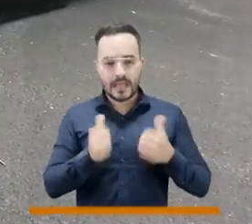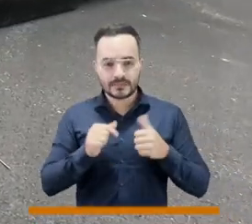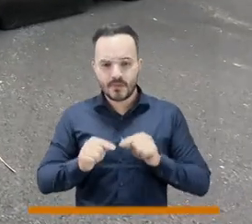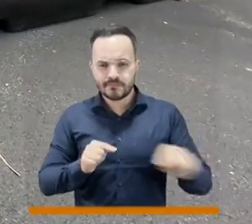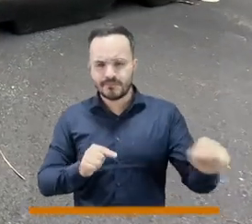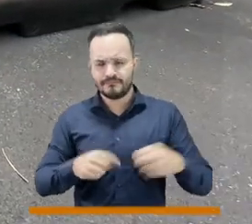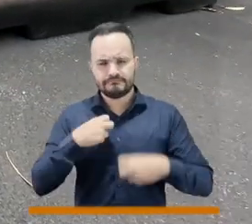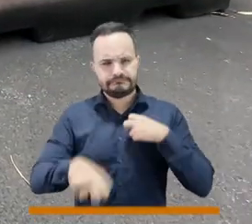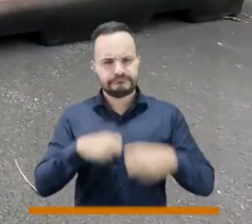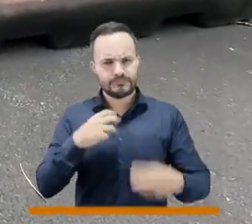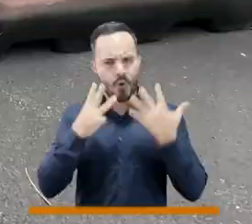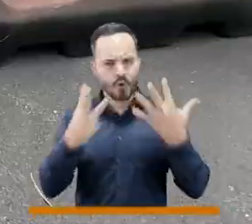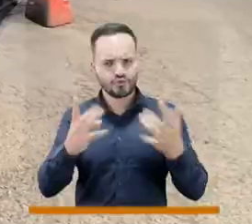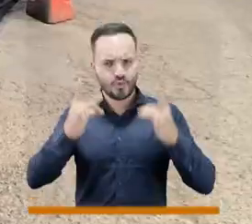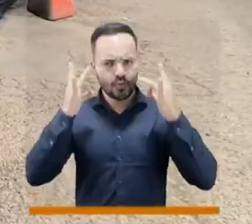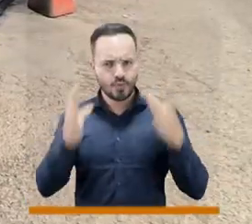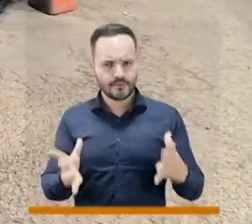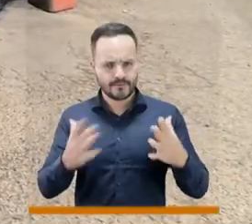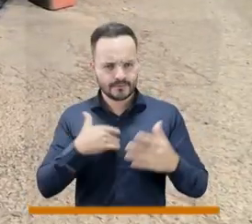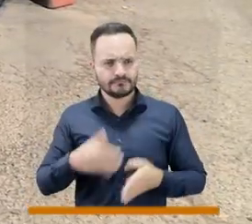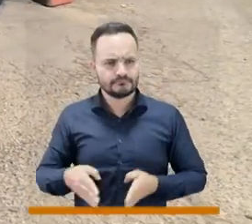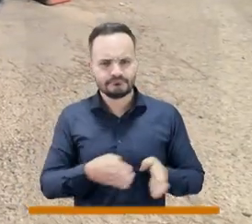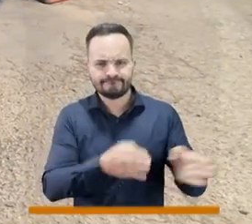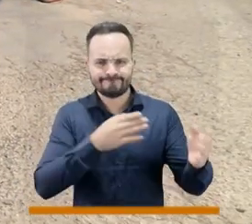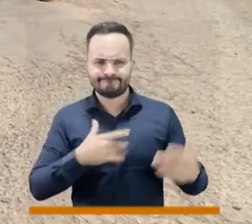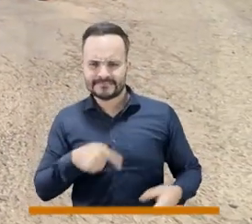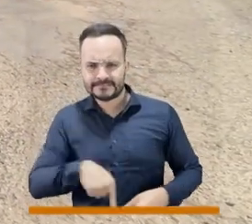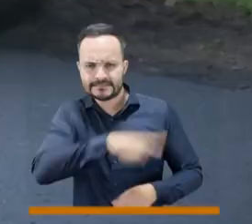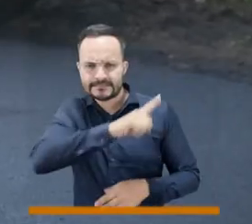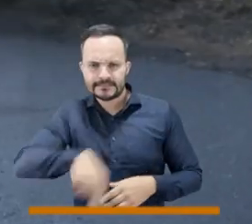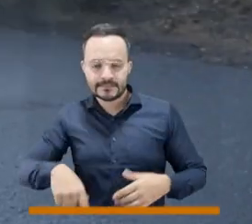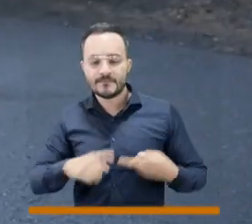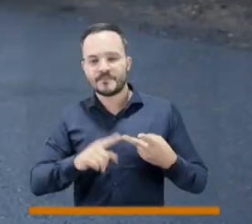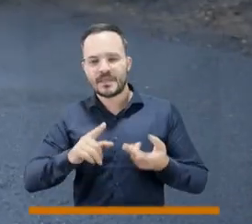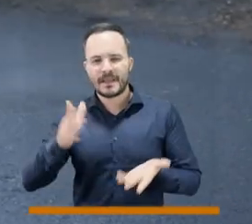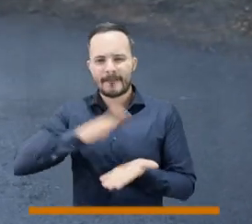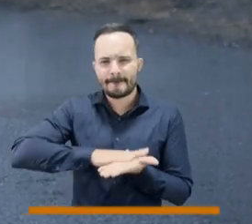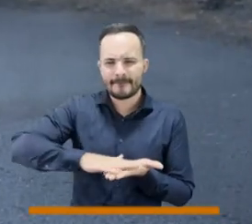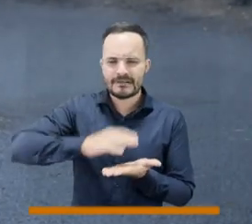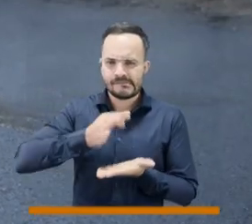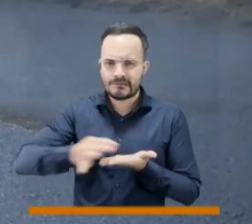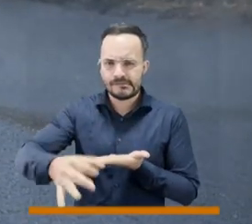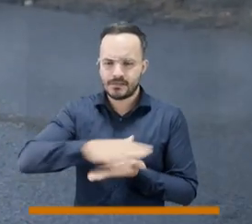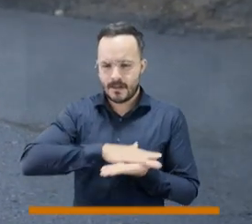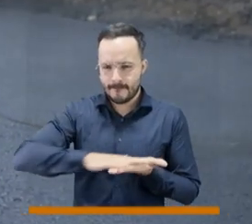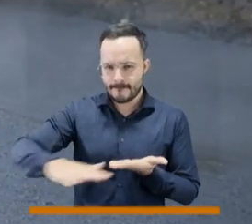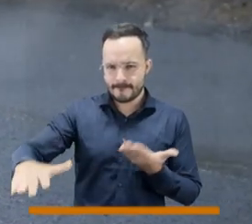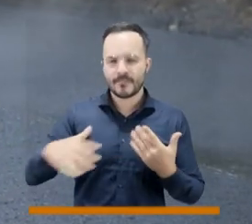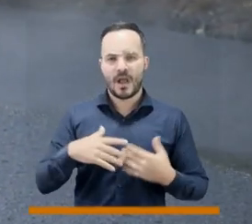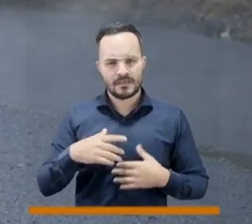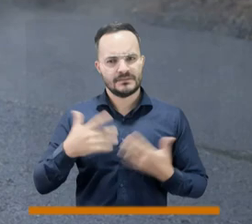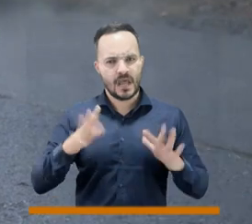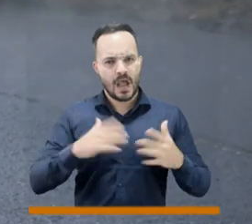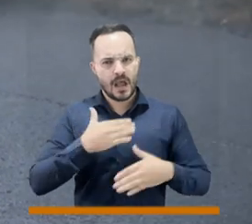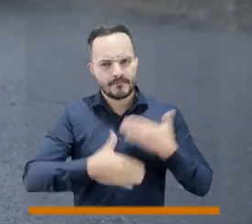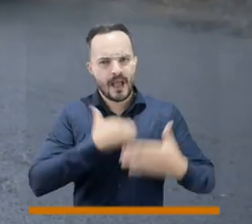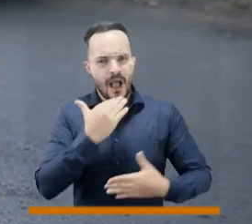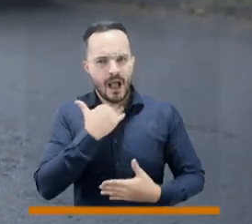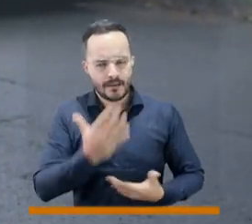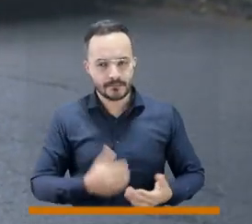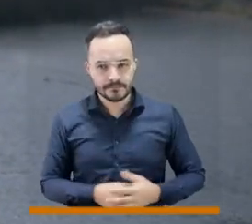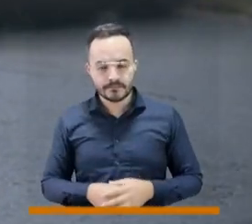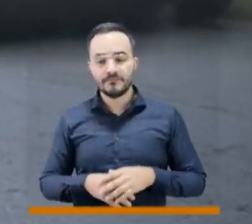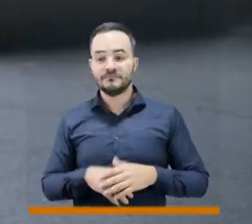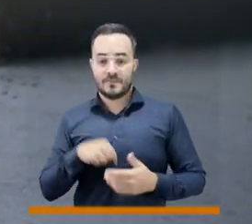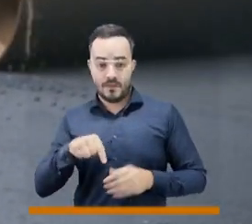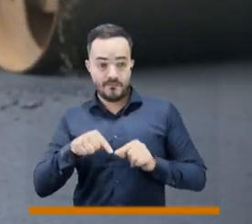más afectados para la transitabilidad y una pavimentación de 7.5 kilómetros distribuidos en la parte de acá del sector central y desde